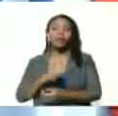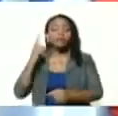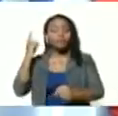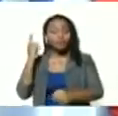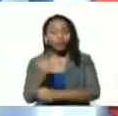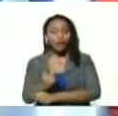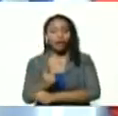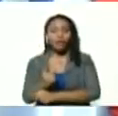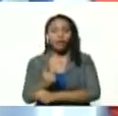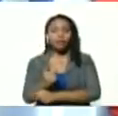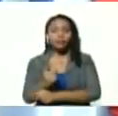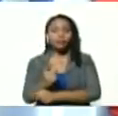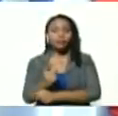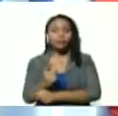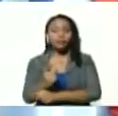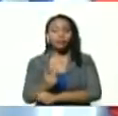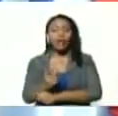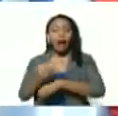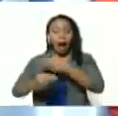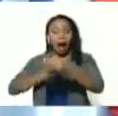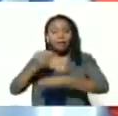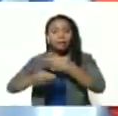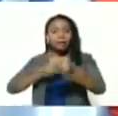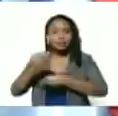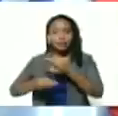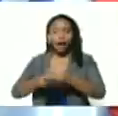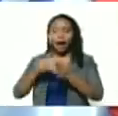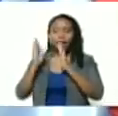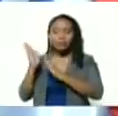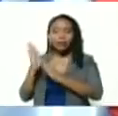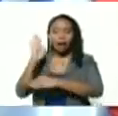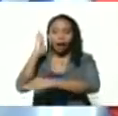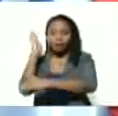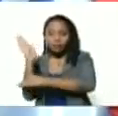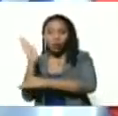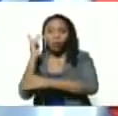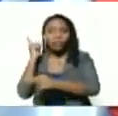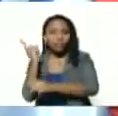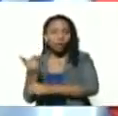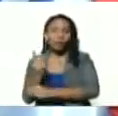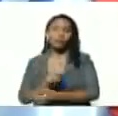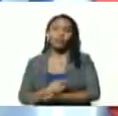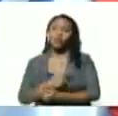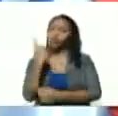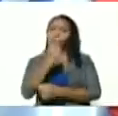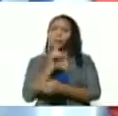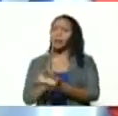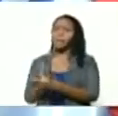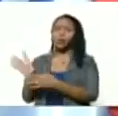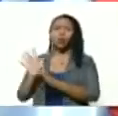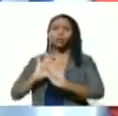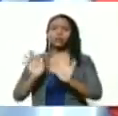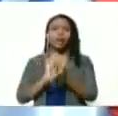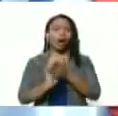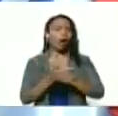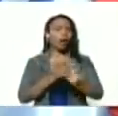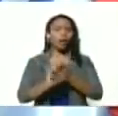debe, obviamente, hacerse efectiva la misma. No solo una remoción, no solo una